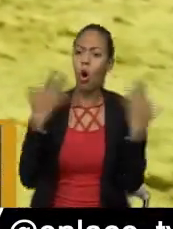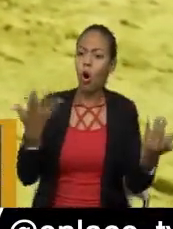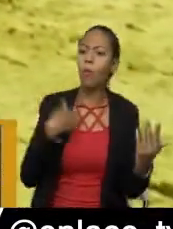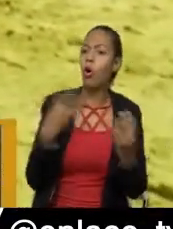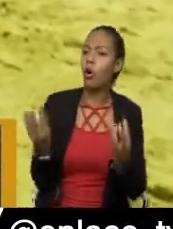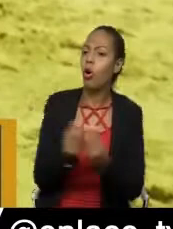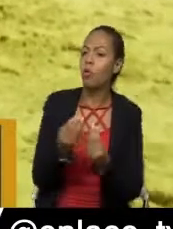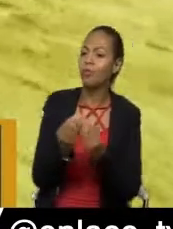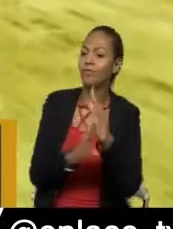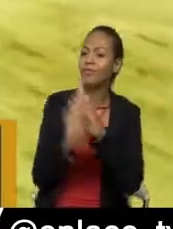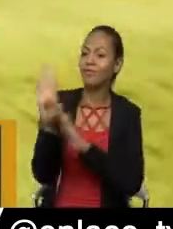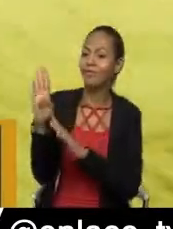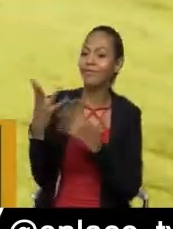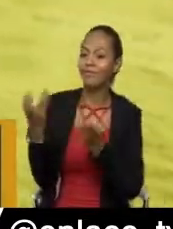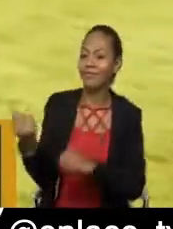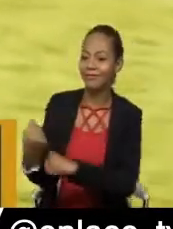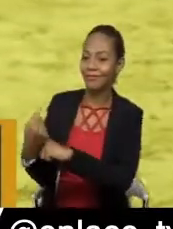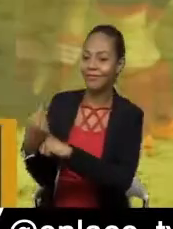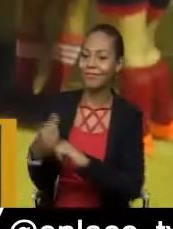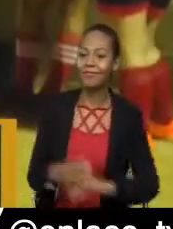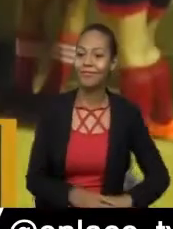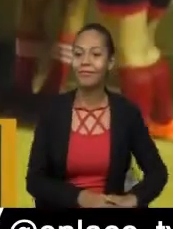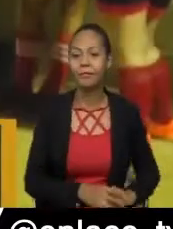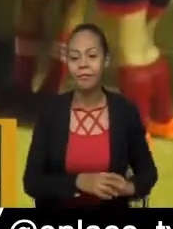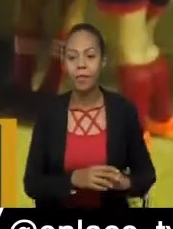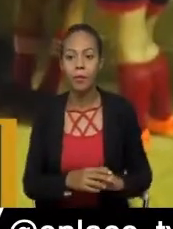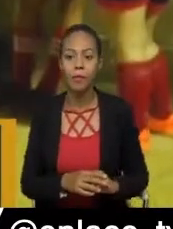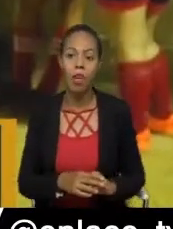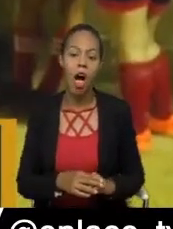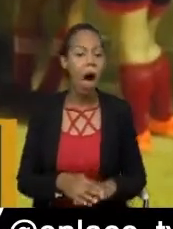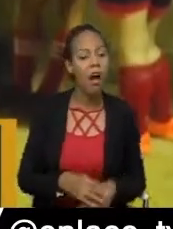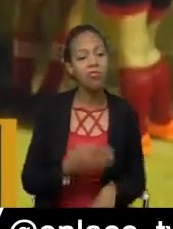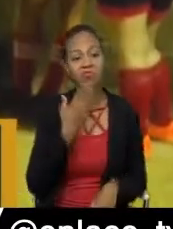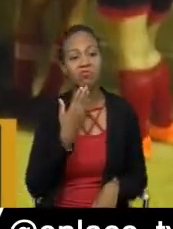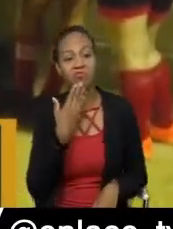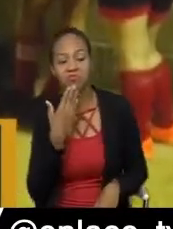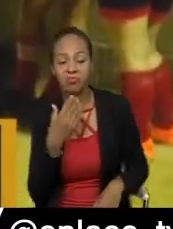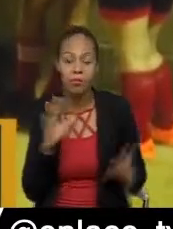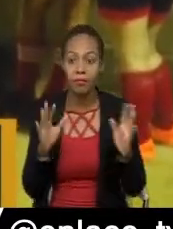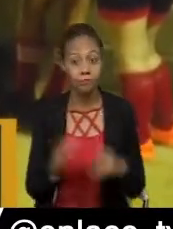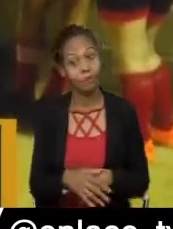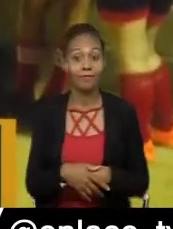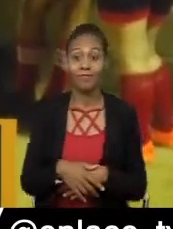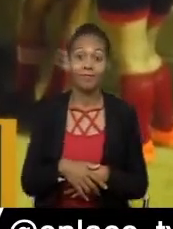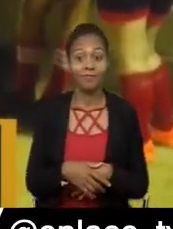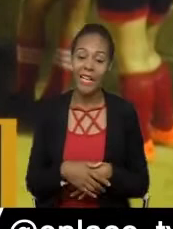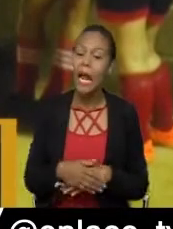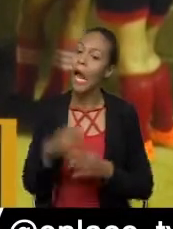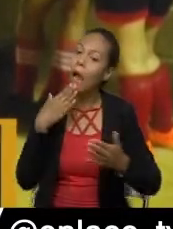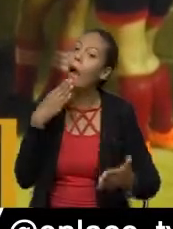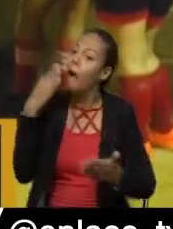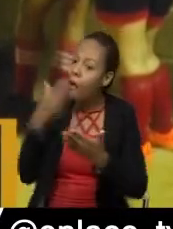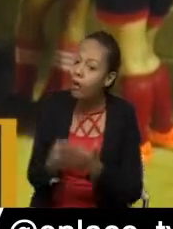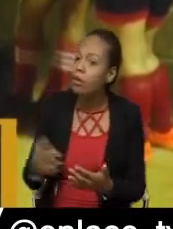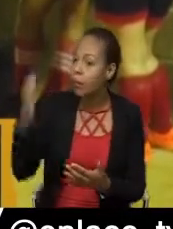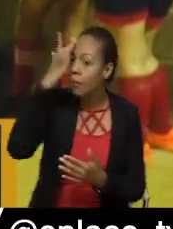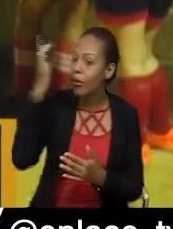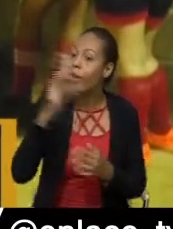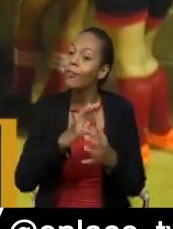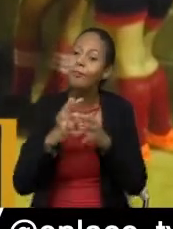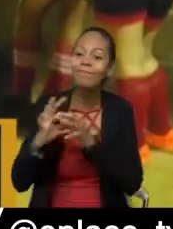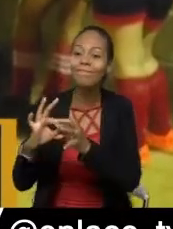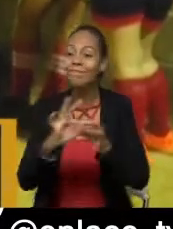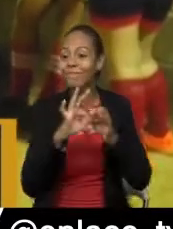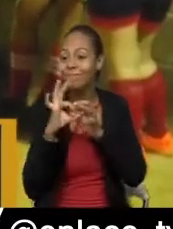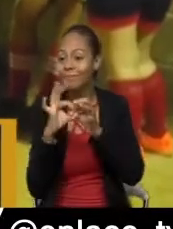también. Equipo muy, pues no muy conforme, sino muy agradecido porque somos muy unidas, tratamos de dar lo mejor de